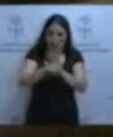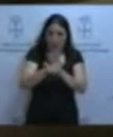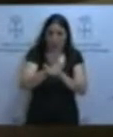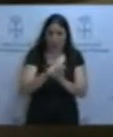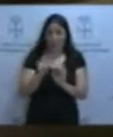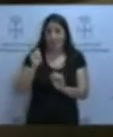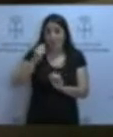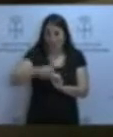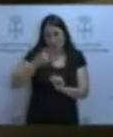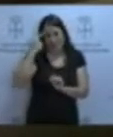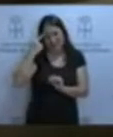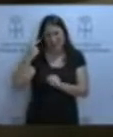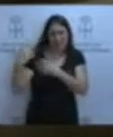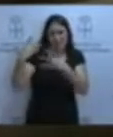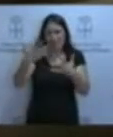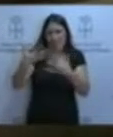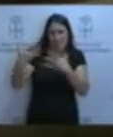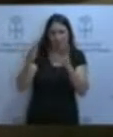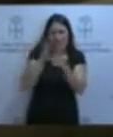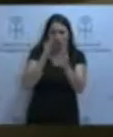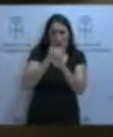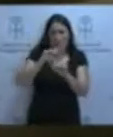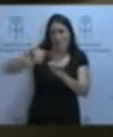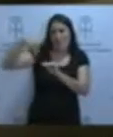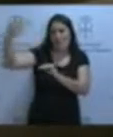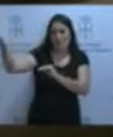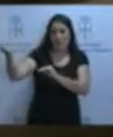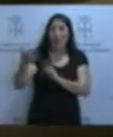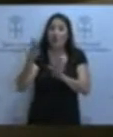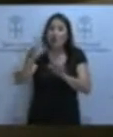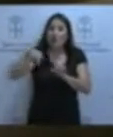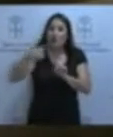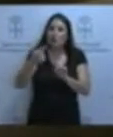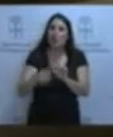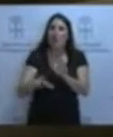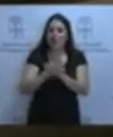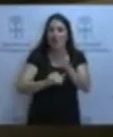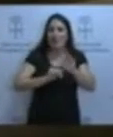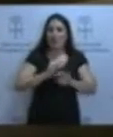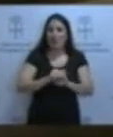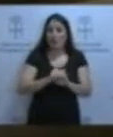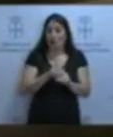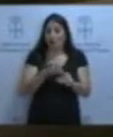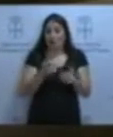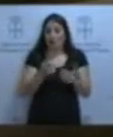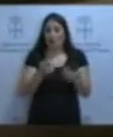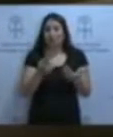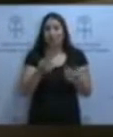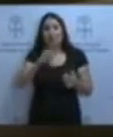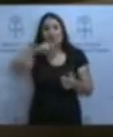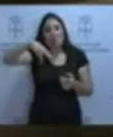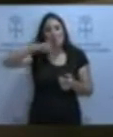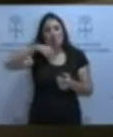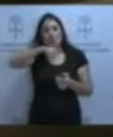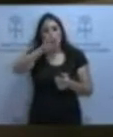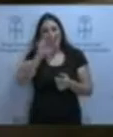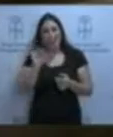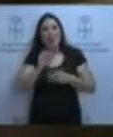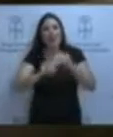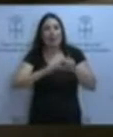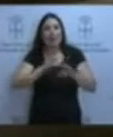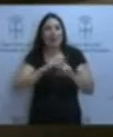llevaban ocultas décadas fuera de España y, sin embargo, regularizaron, ¿no? Así apresuró Cristóbal Montoro para que se hiciese esa